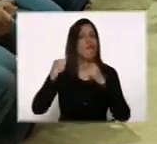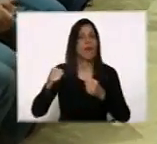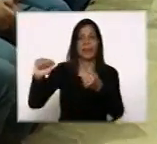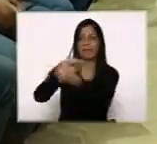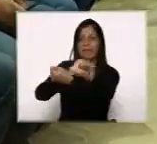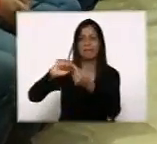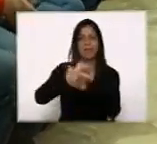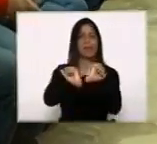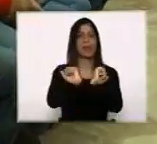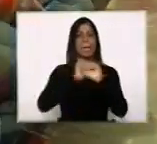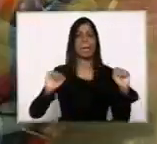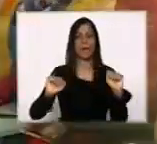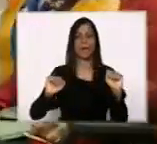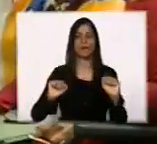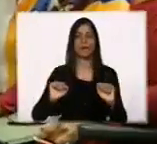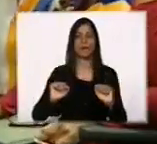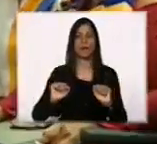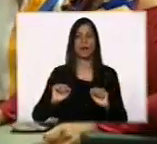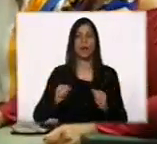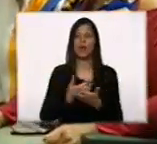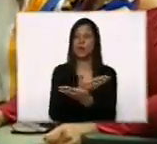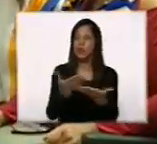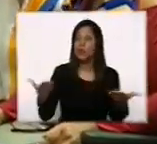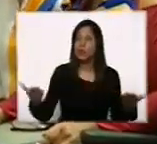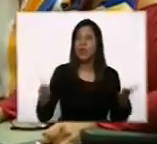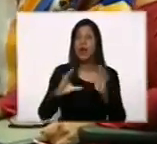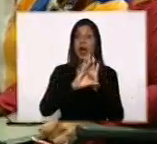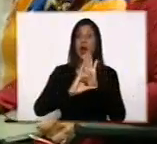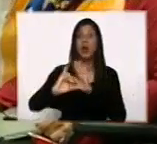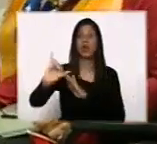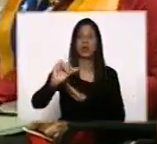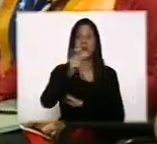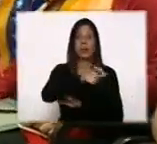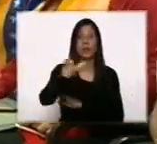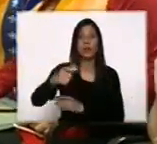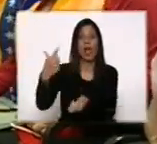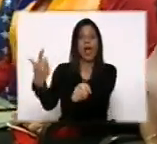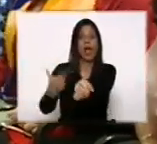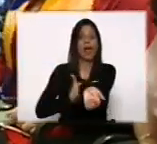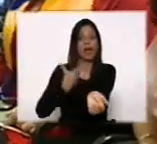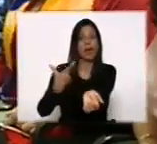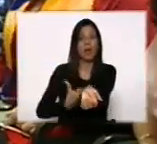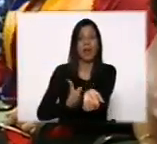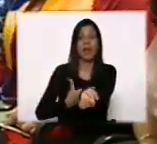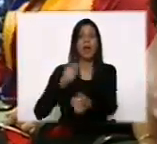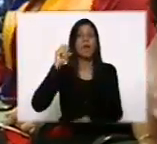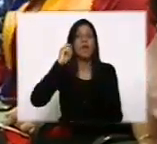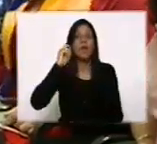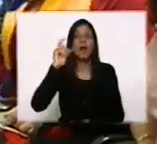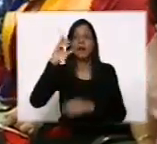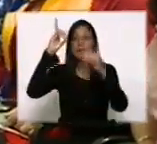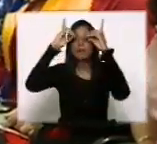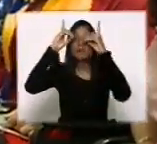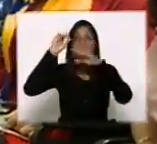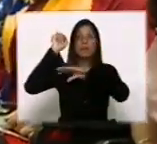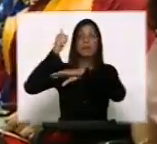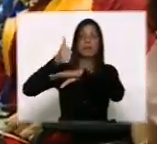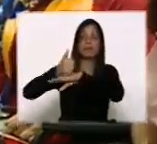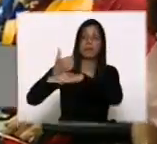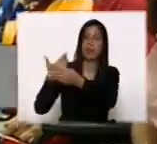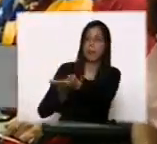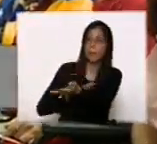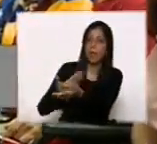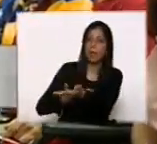Maduro. Hermanas y hermanos constituyentes, hermana presidenta de esta honorable Asamblea